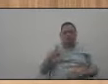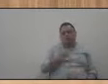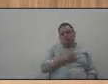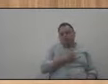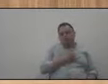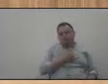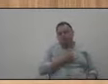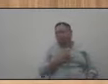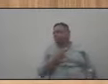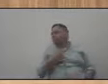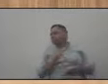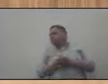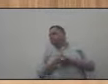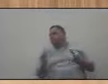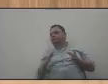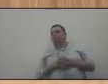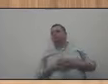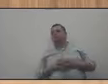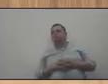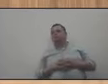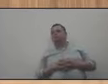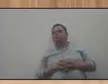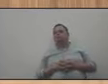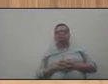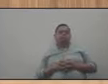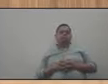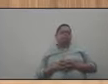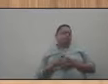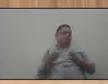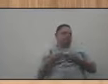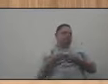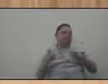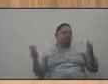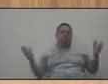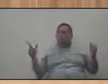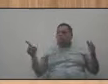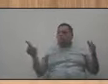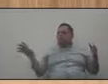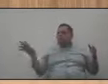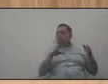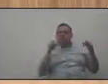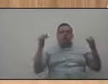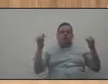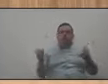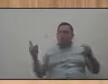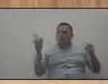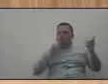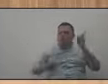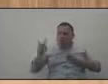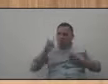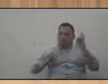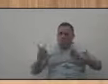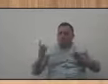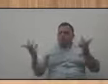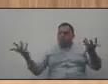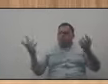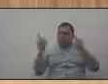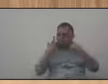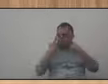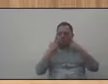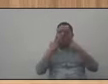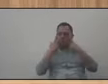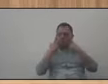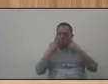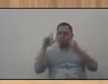es mío, Puerta Abierta, bueno. Y a todos los que nos están escuchando en este momento, que ha